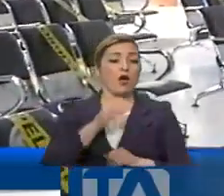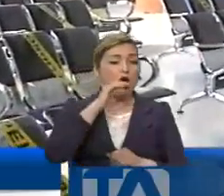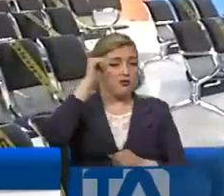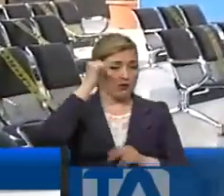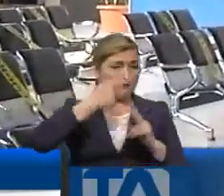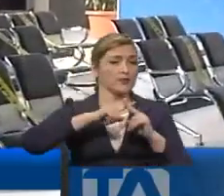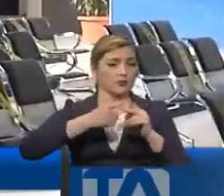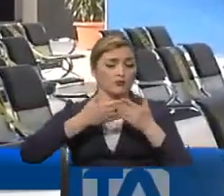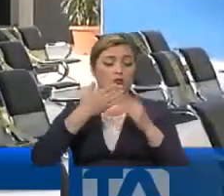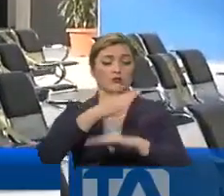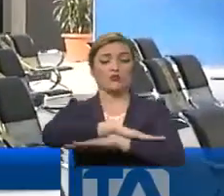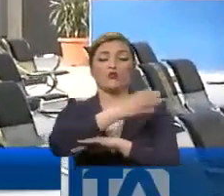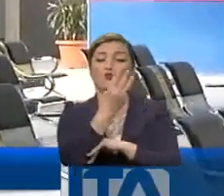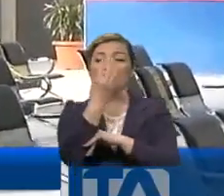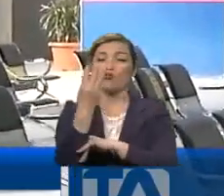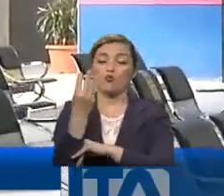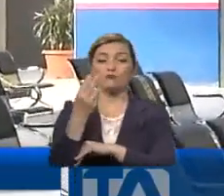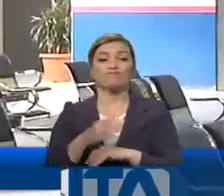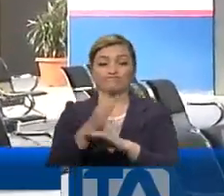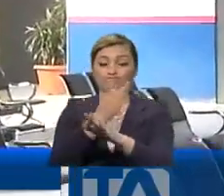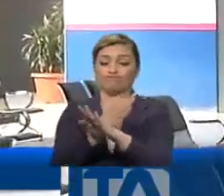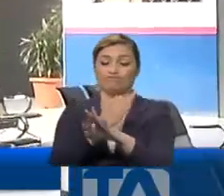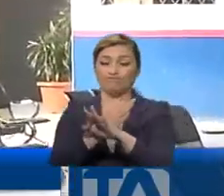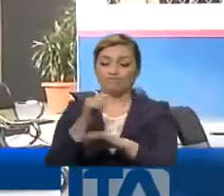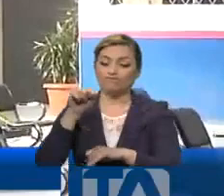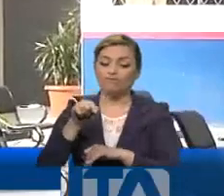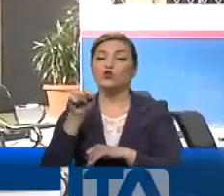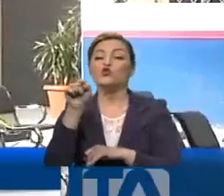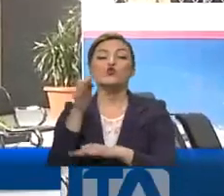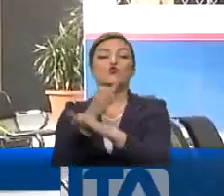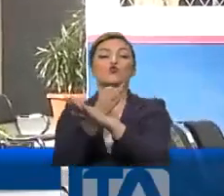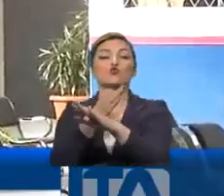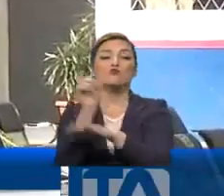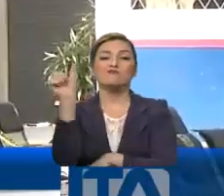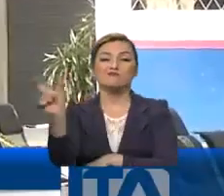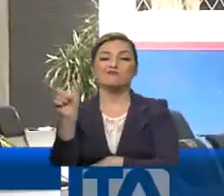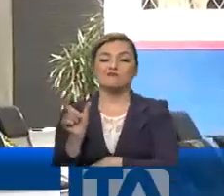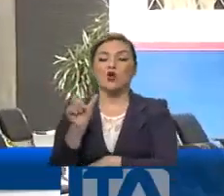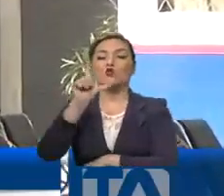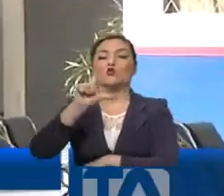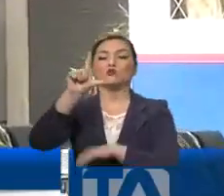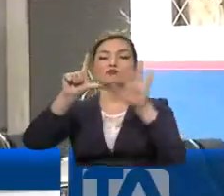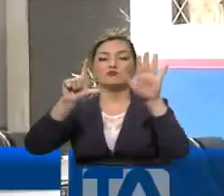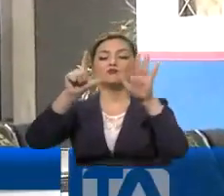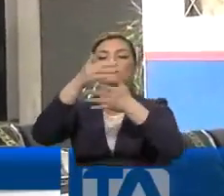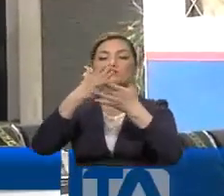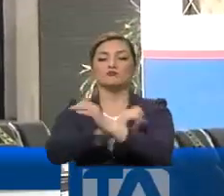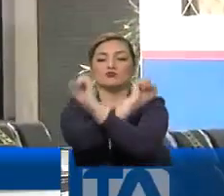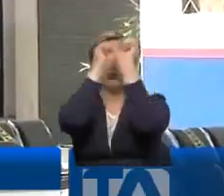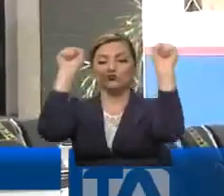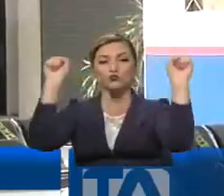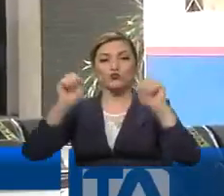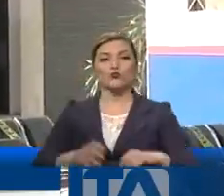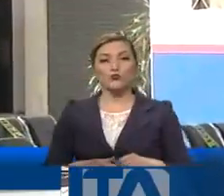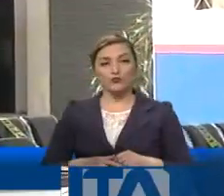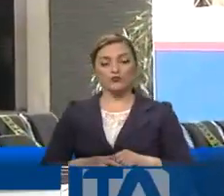ayer la página web y la toma de los turnos justamente, porque iniciamos el día lunes a las 7:30 de la mañana. Perfecto. ¿Cómo ha sido